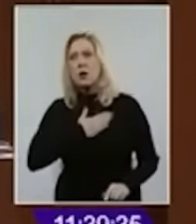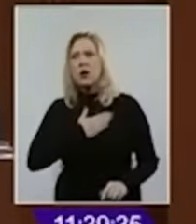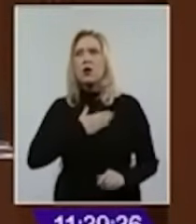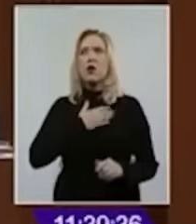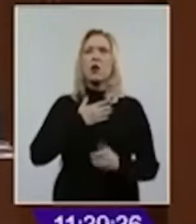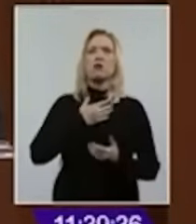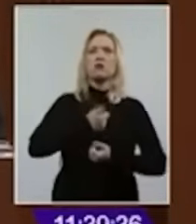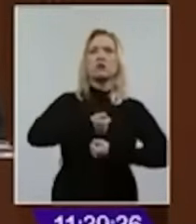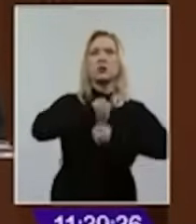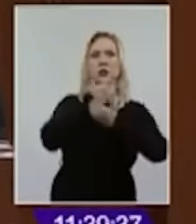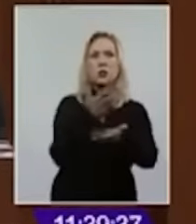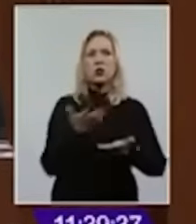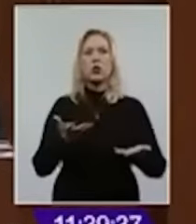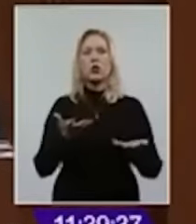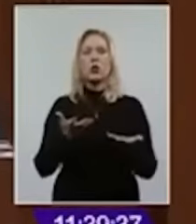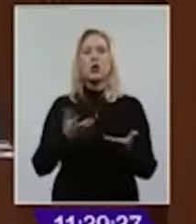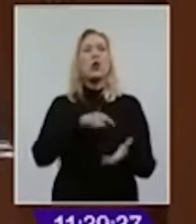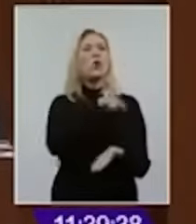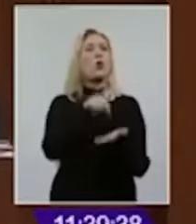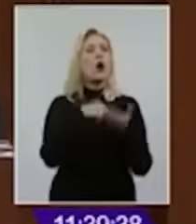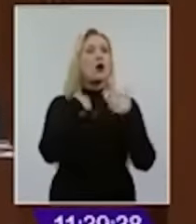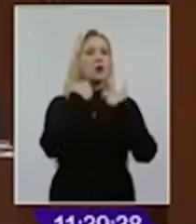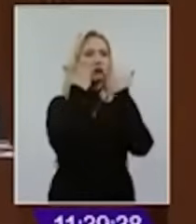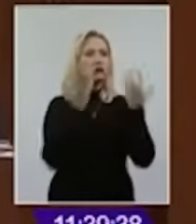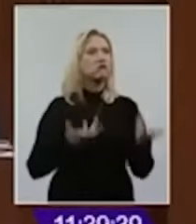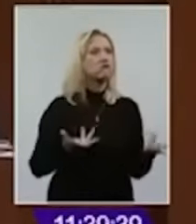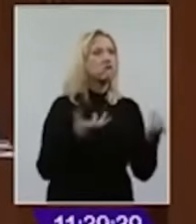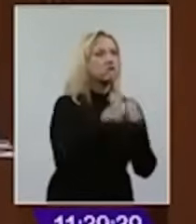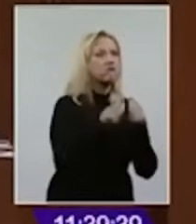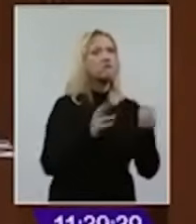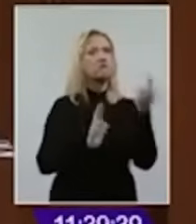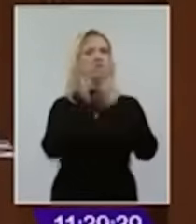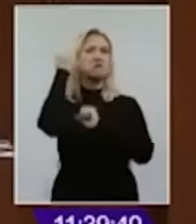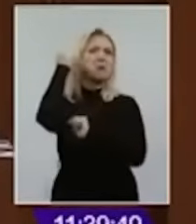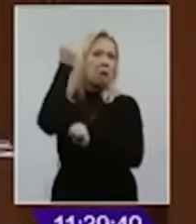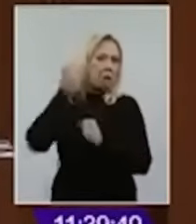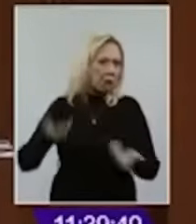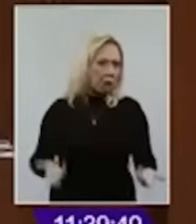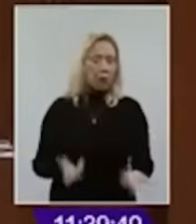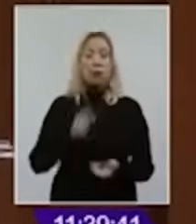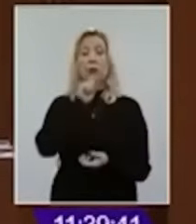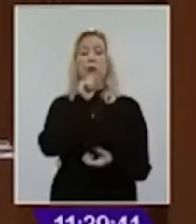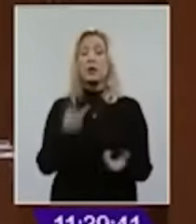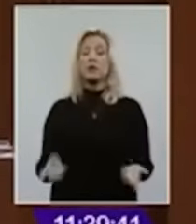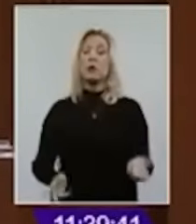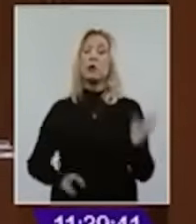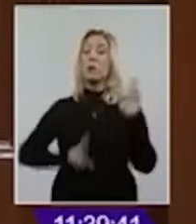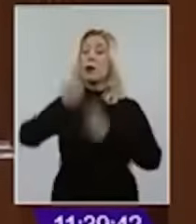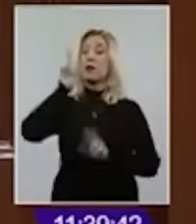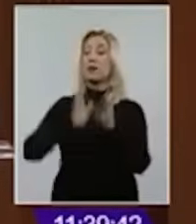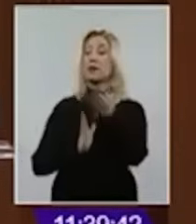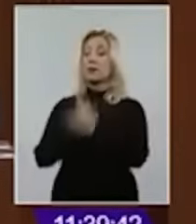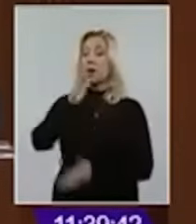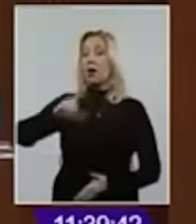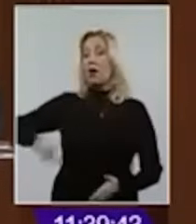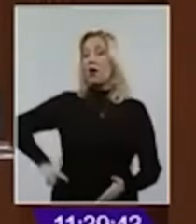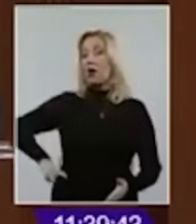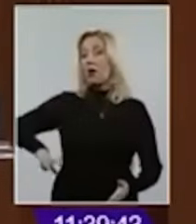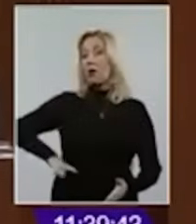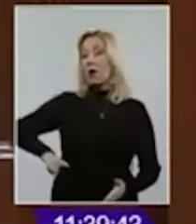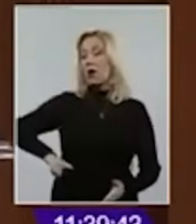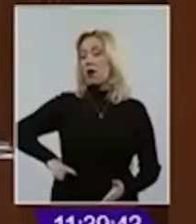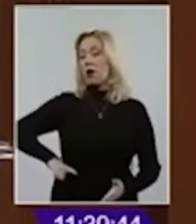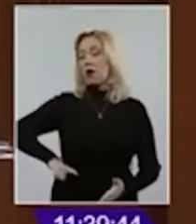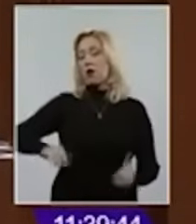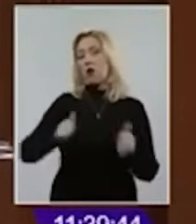de asociación, y a participar en el gobierno por medio de nuestros representantes.